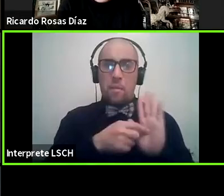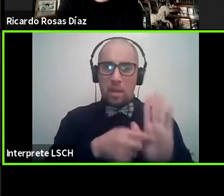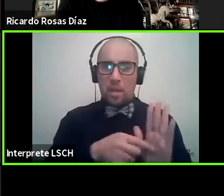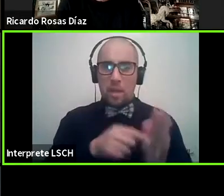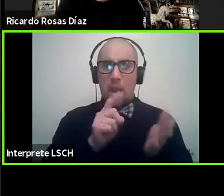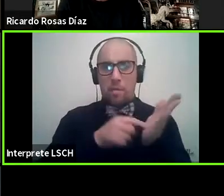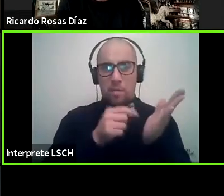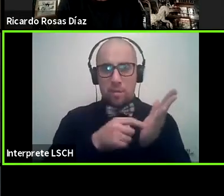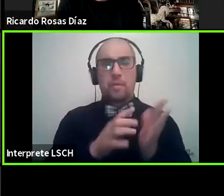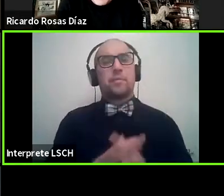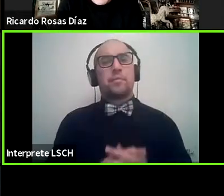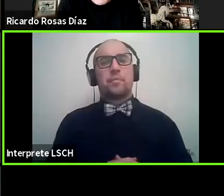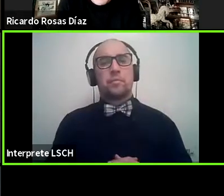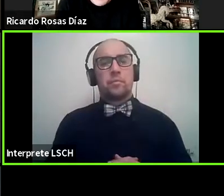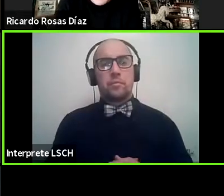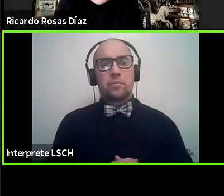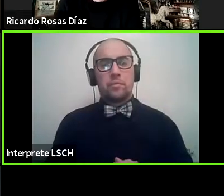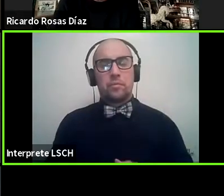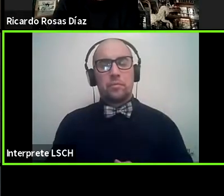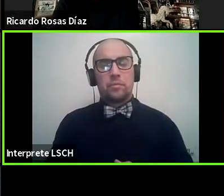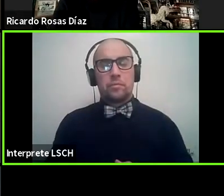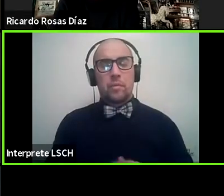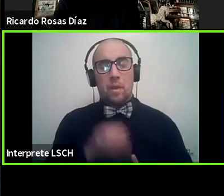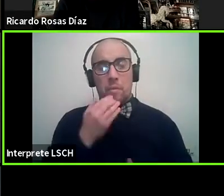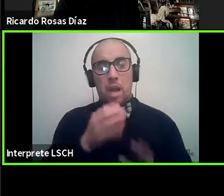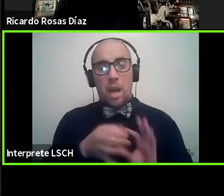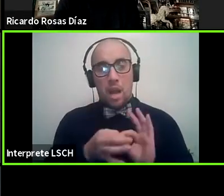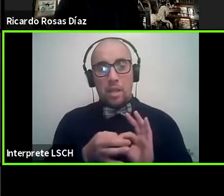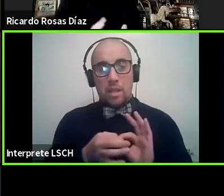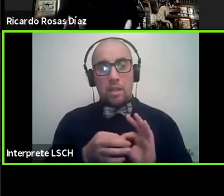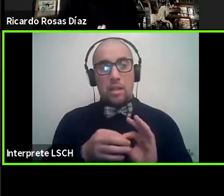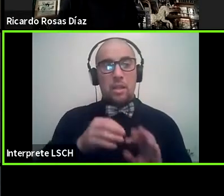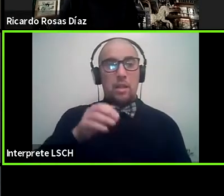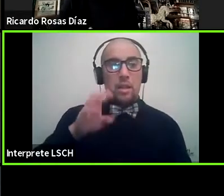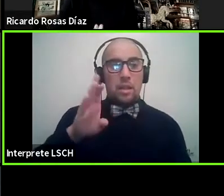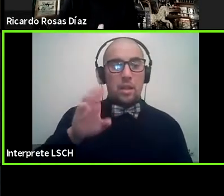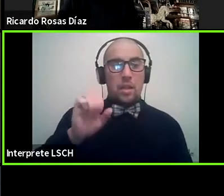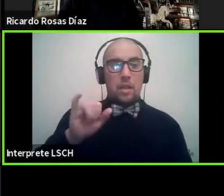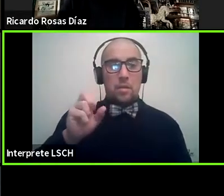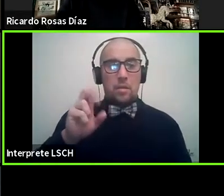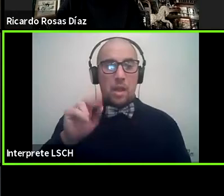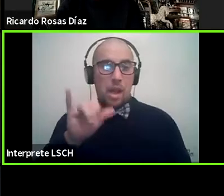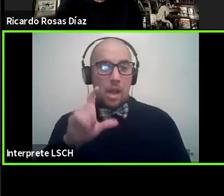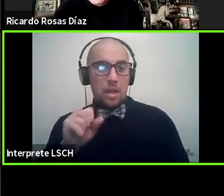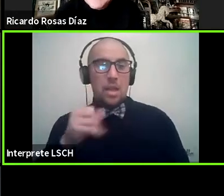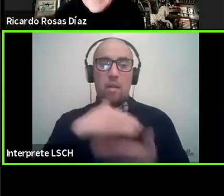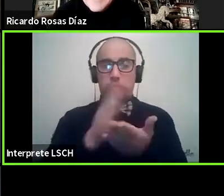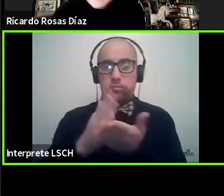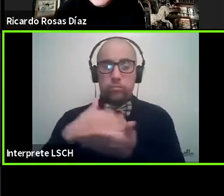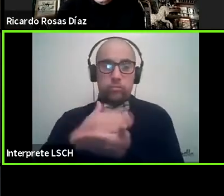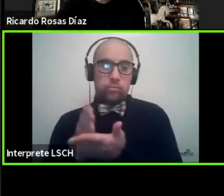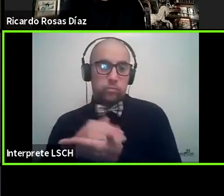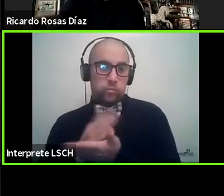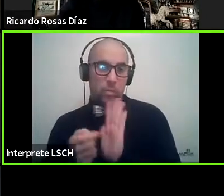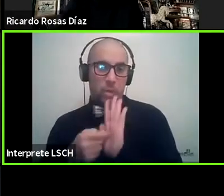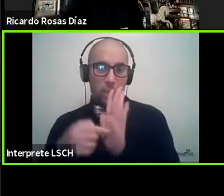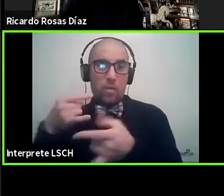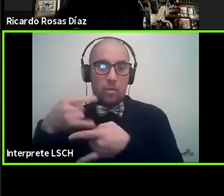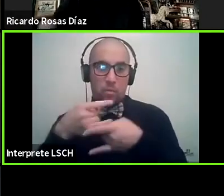aplicación. Quiero agradecer también a Bialy, quien ha organizado tan bonitamente toda